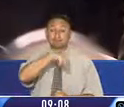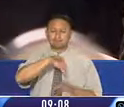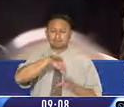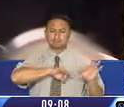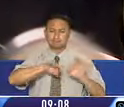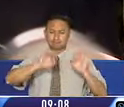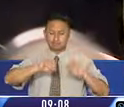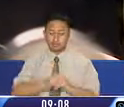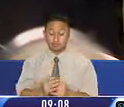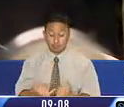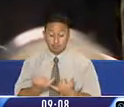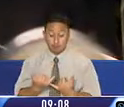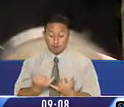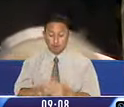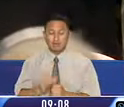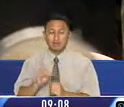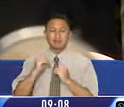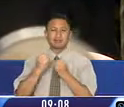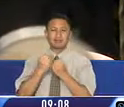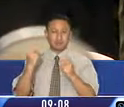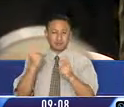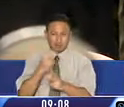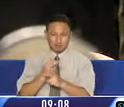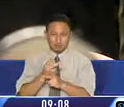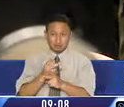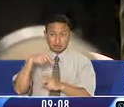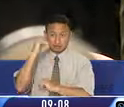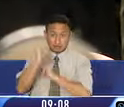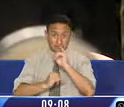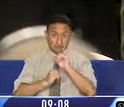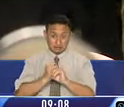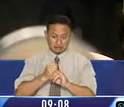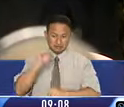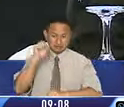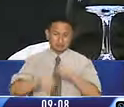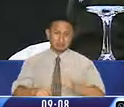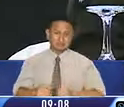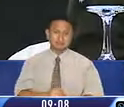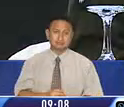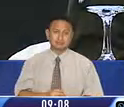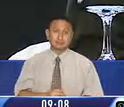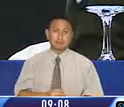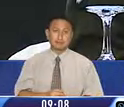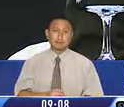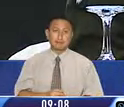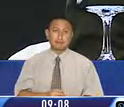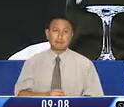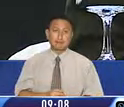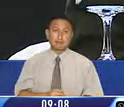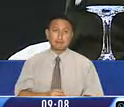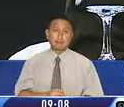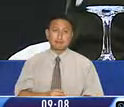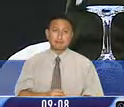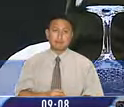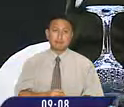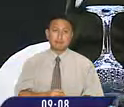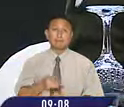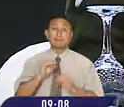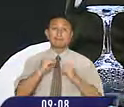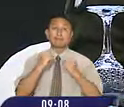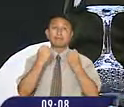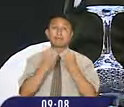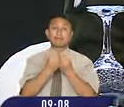al daño que provocan las organizaciones transnacionales en la región. Las organizaciones criminales